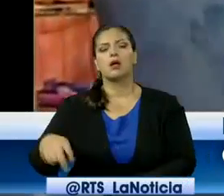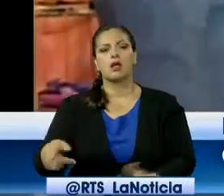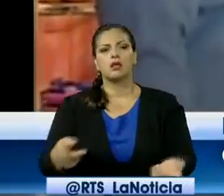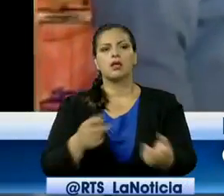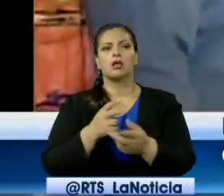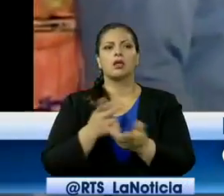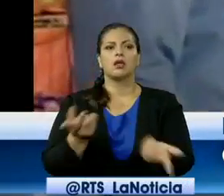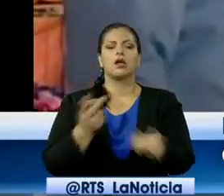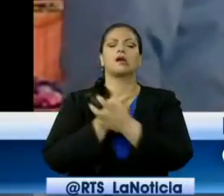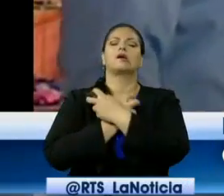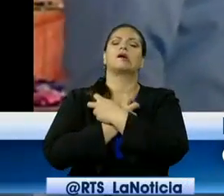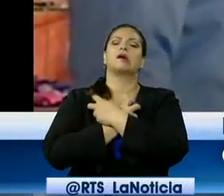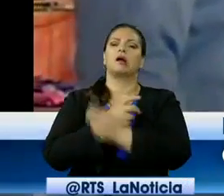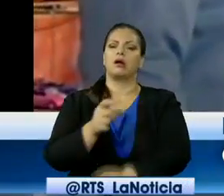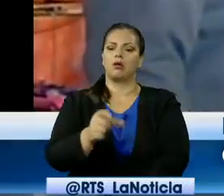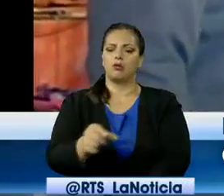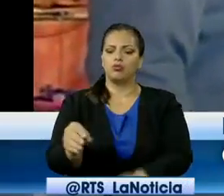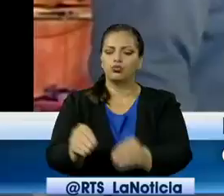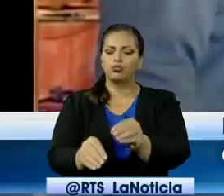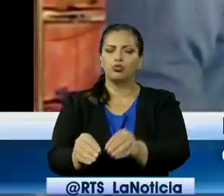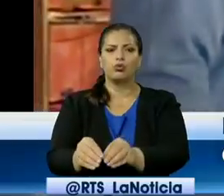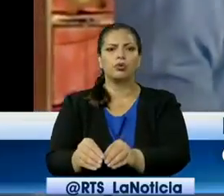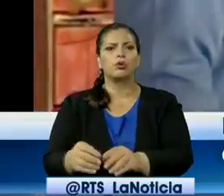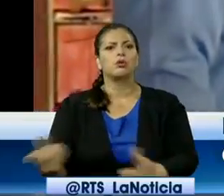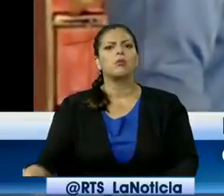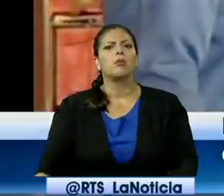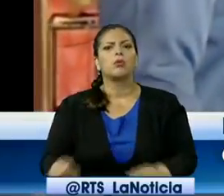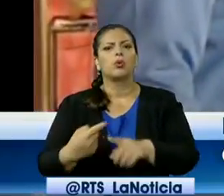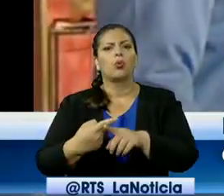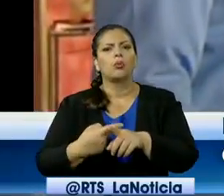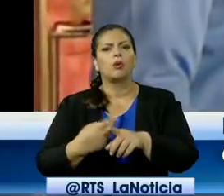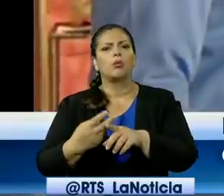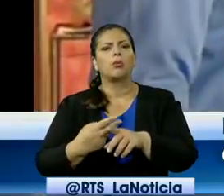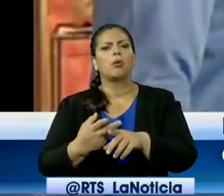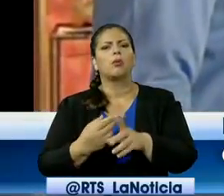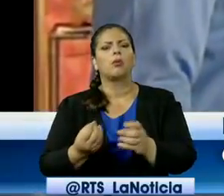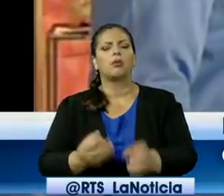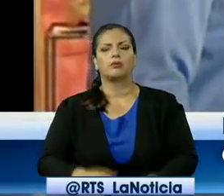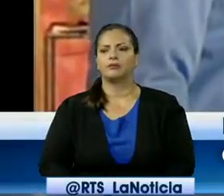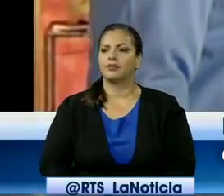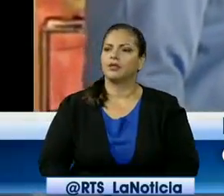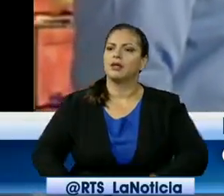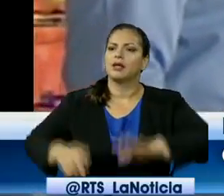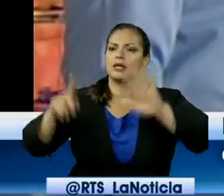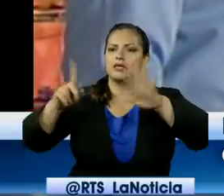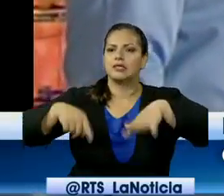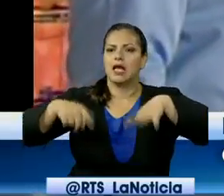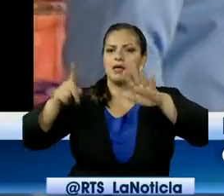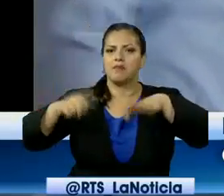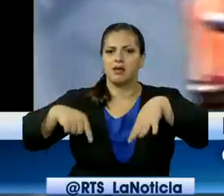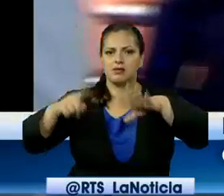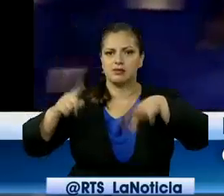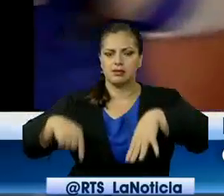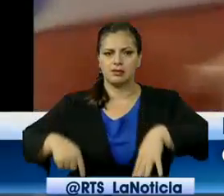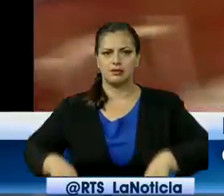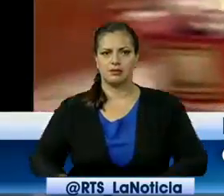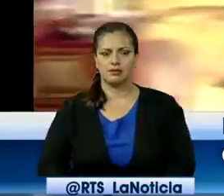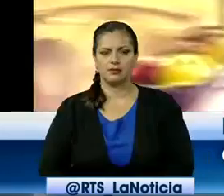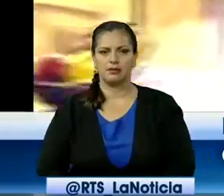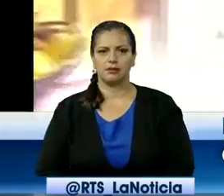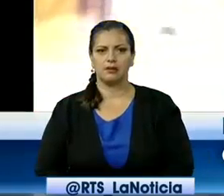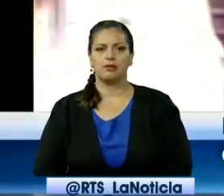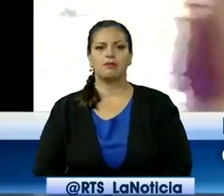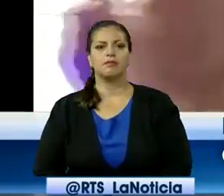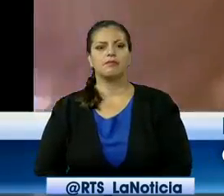cebito. Por lo menos 6 meses, sí. Esa es la duración del cebo raticida. Qué bueno. Ese es el